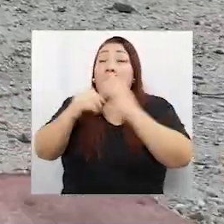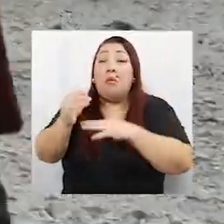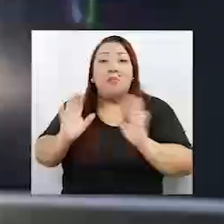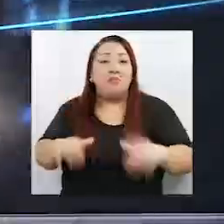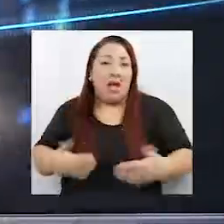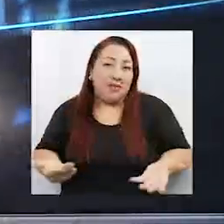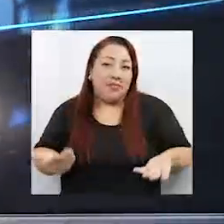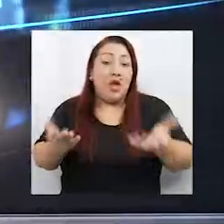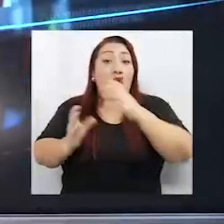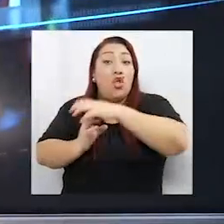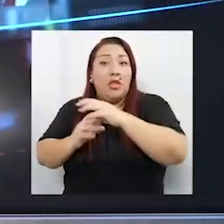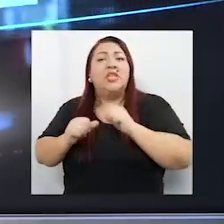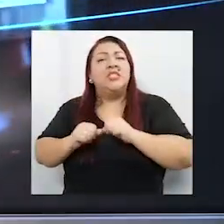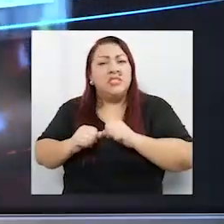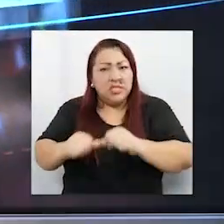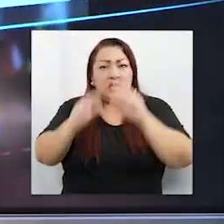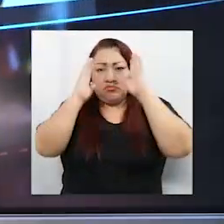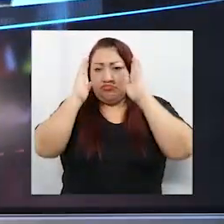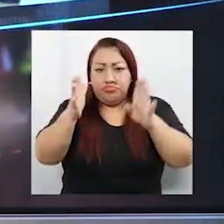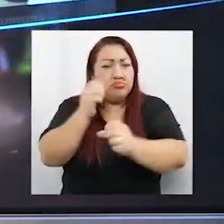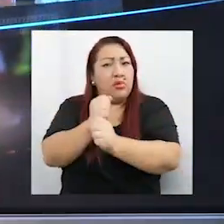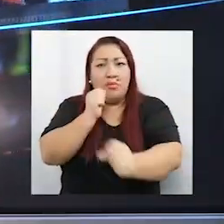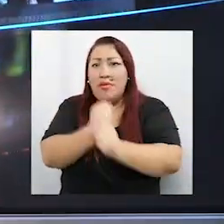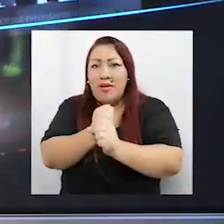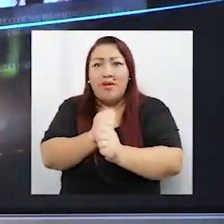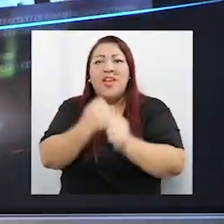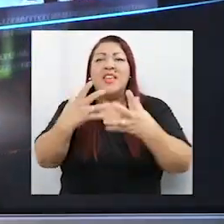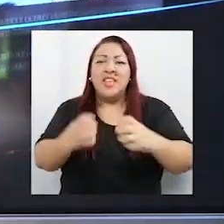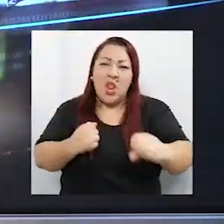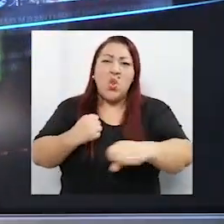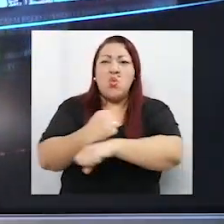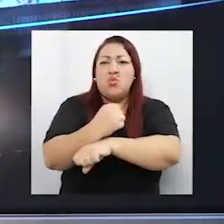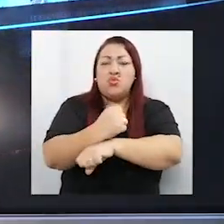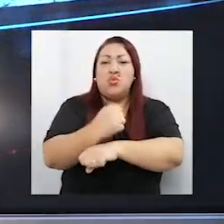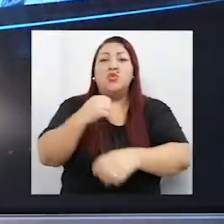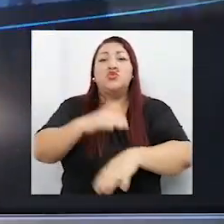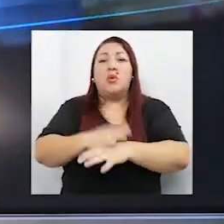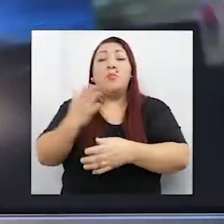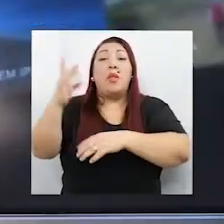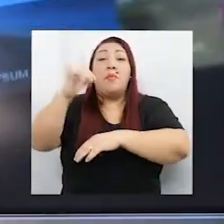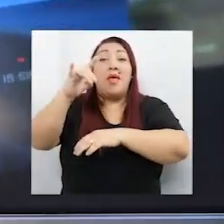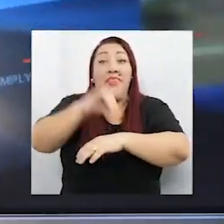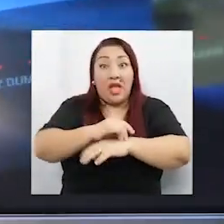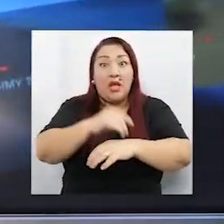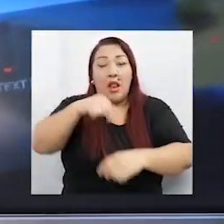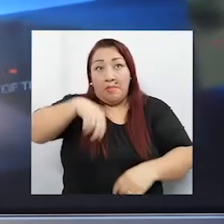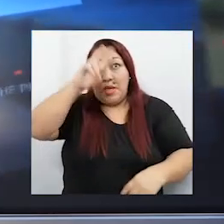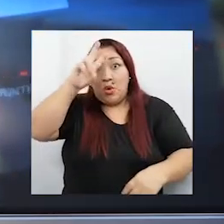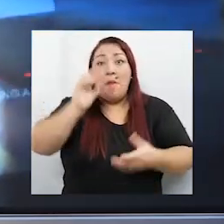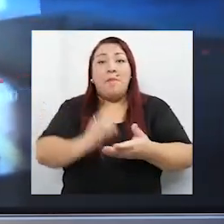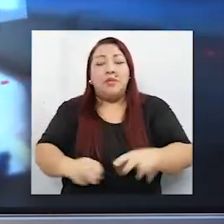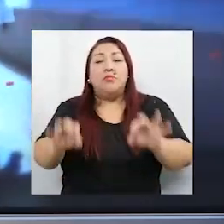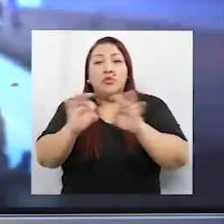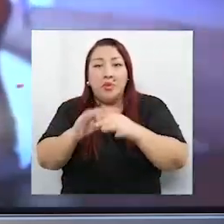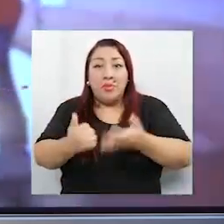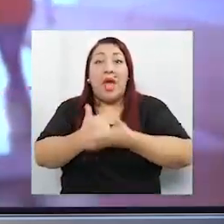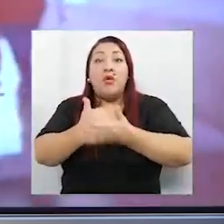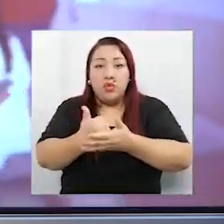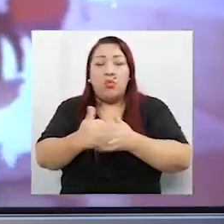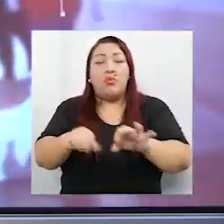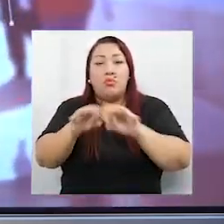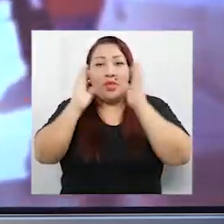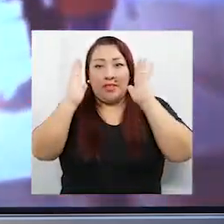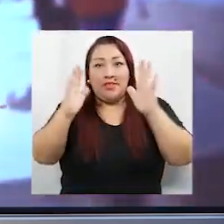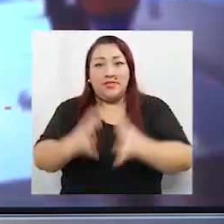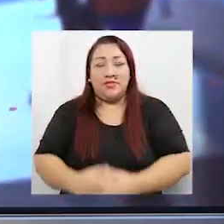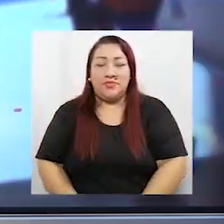prefabricados. La Contraloría continuará enfocando sus esfuerzos en combatir la epidemia del dengue en el país con la finalidad de garantizar